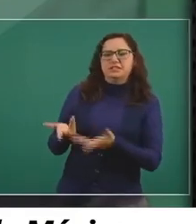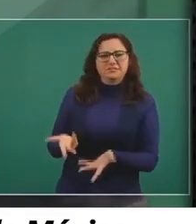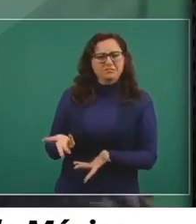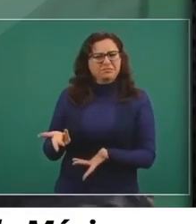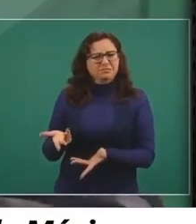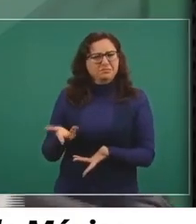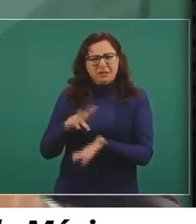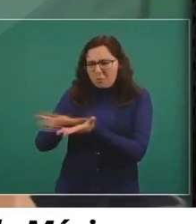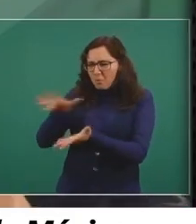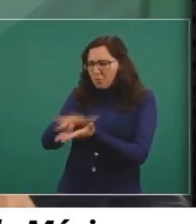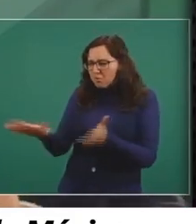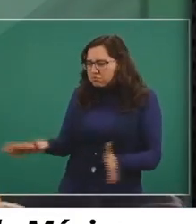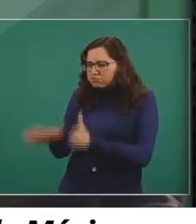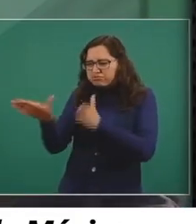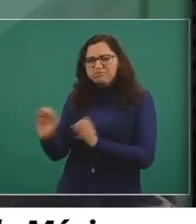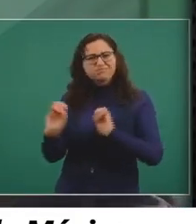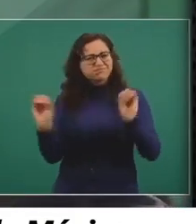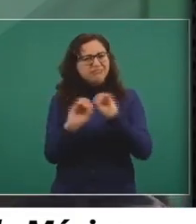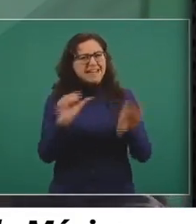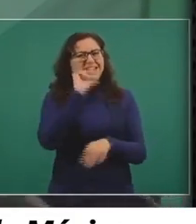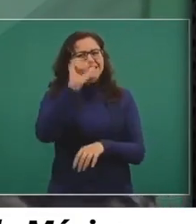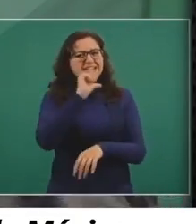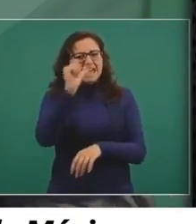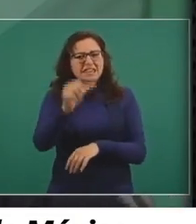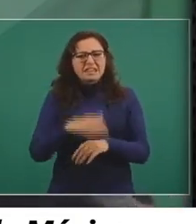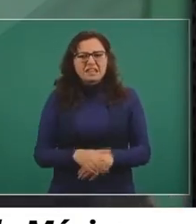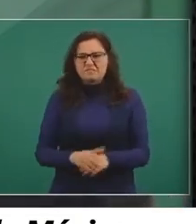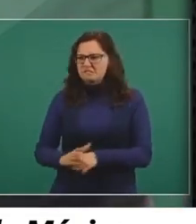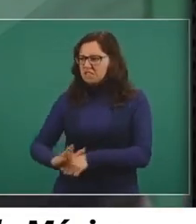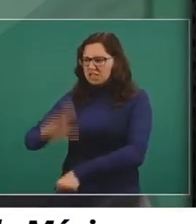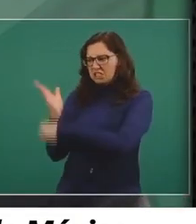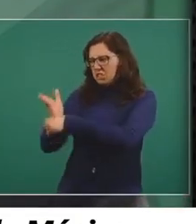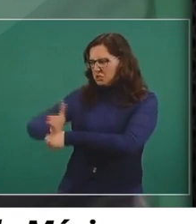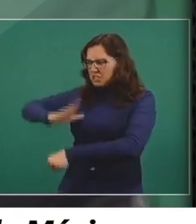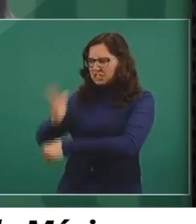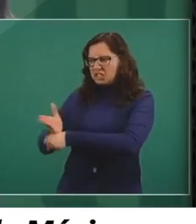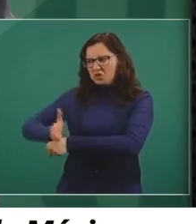Y todo lo querían resolver con medidas coercitivas,